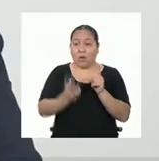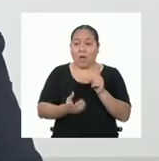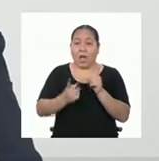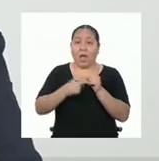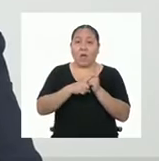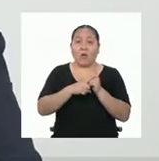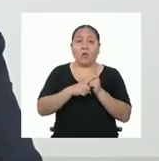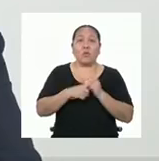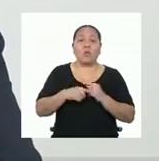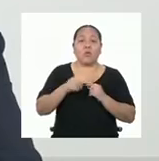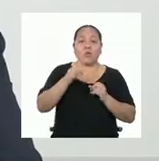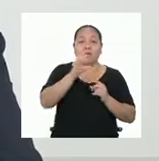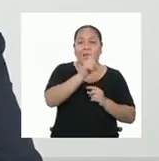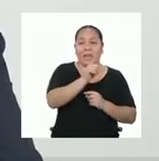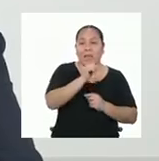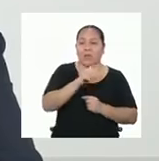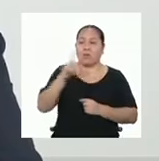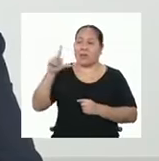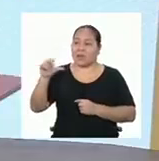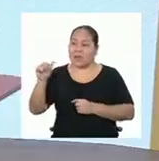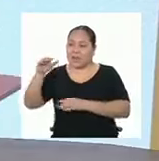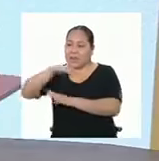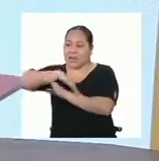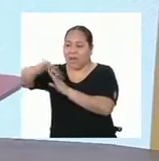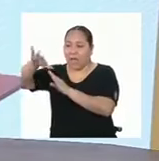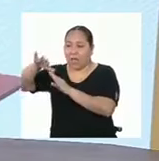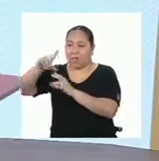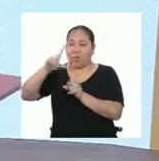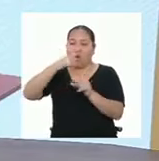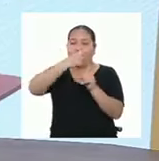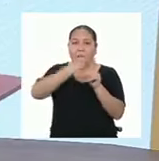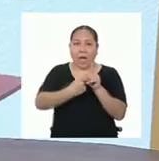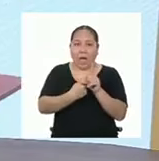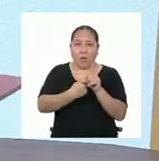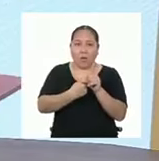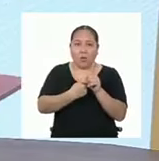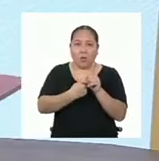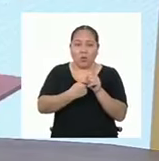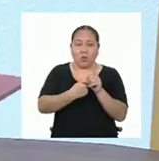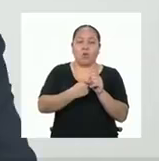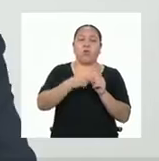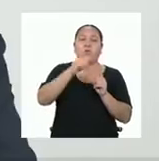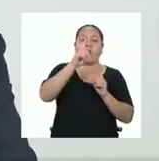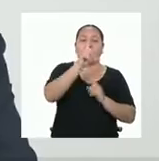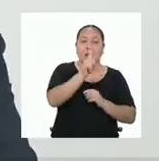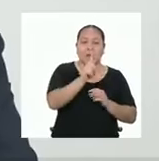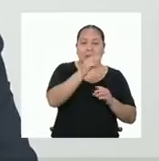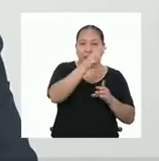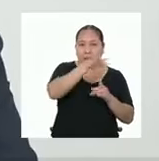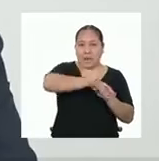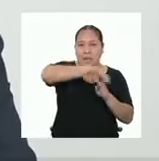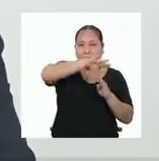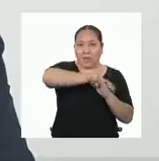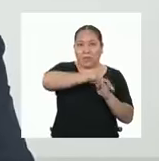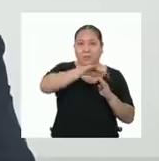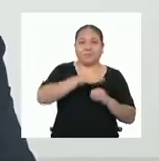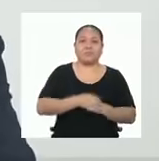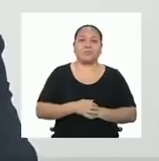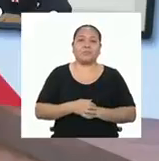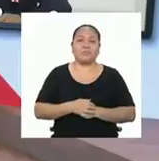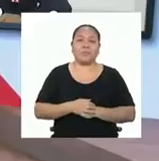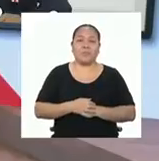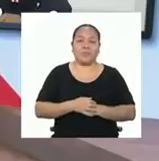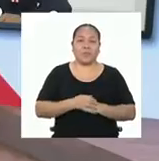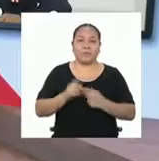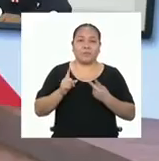con un ángulo y con otro lado del triángulo Ah, entiendo, entiendo Entonces pasemos al